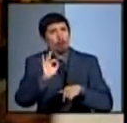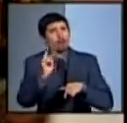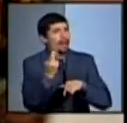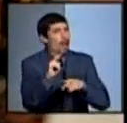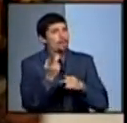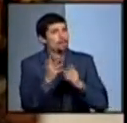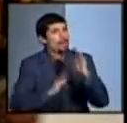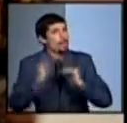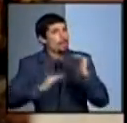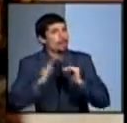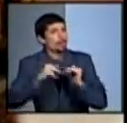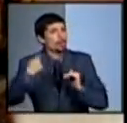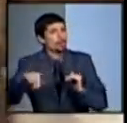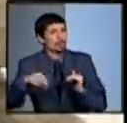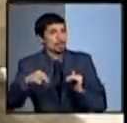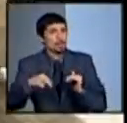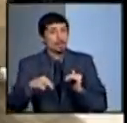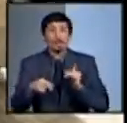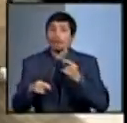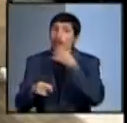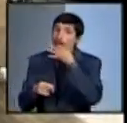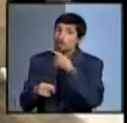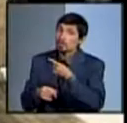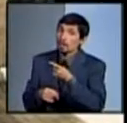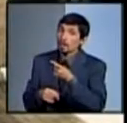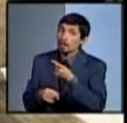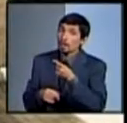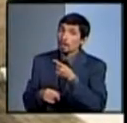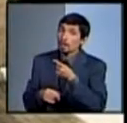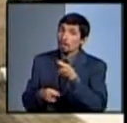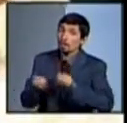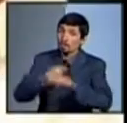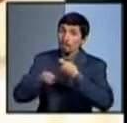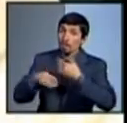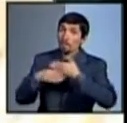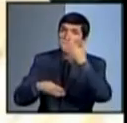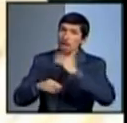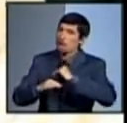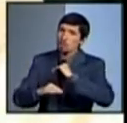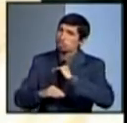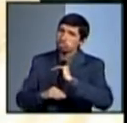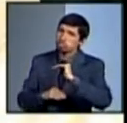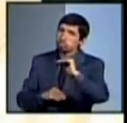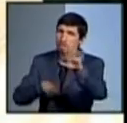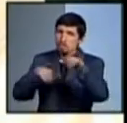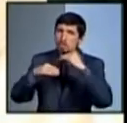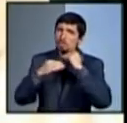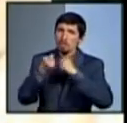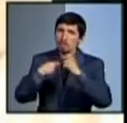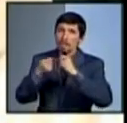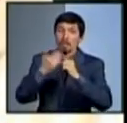variando según las noticias? La venta es parejita, se puede decir, pero